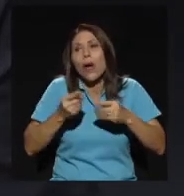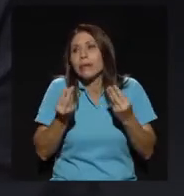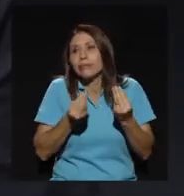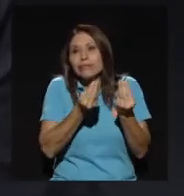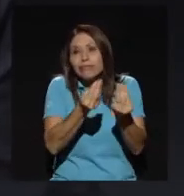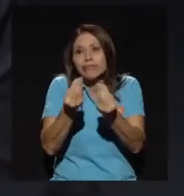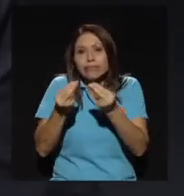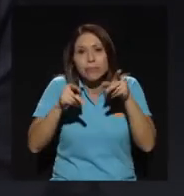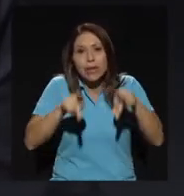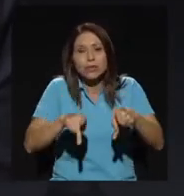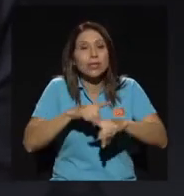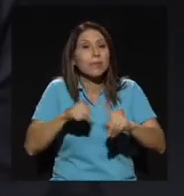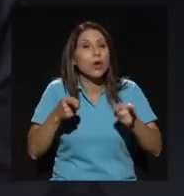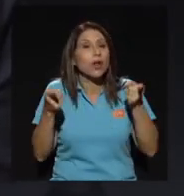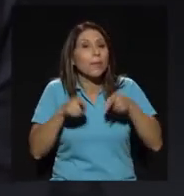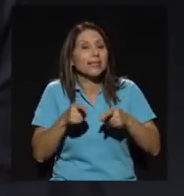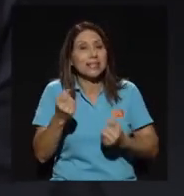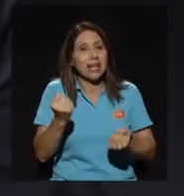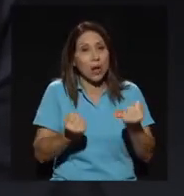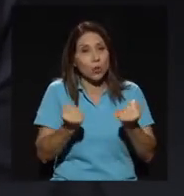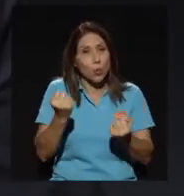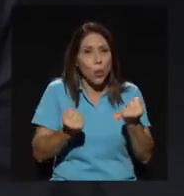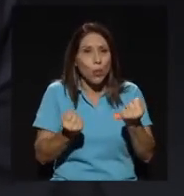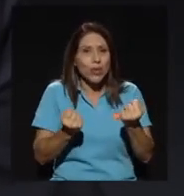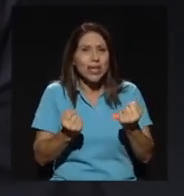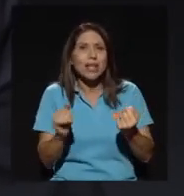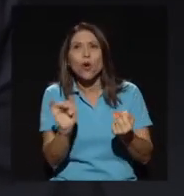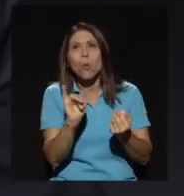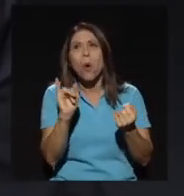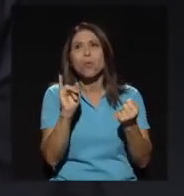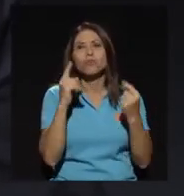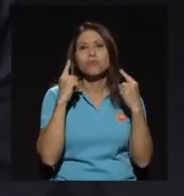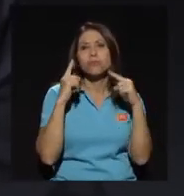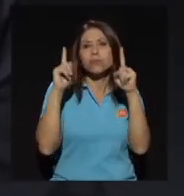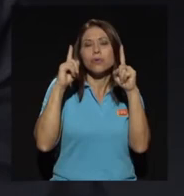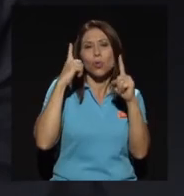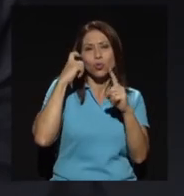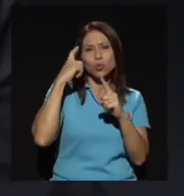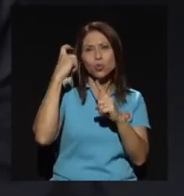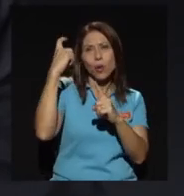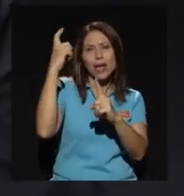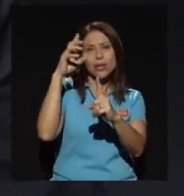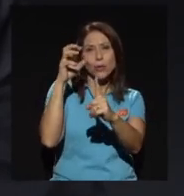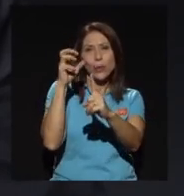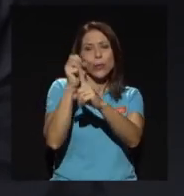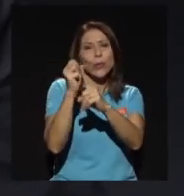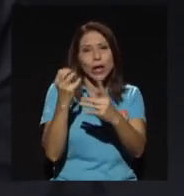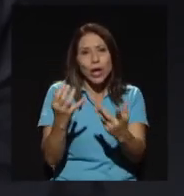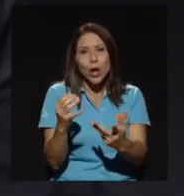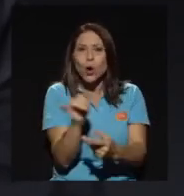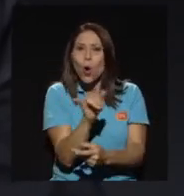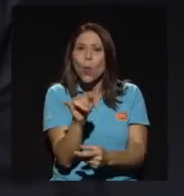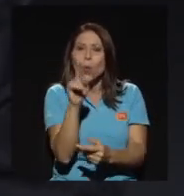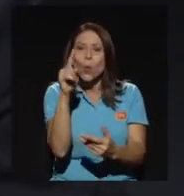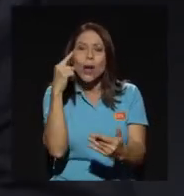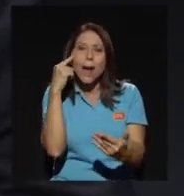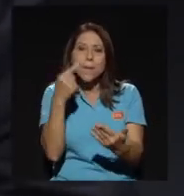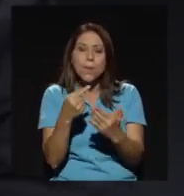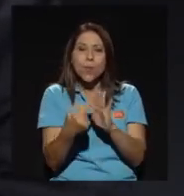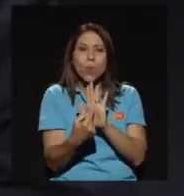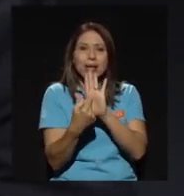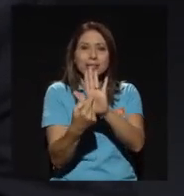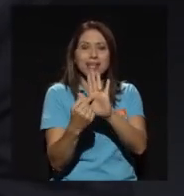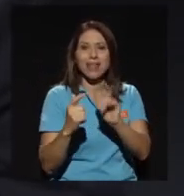es que el automóvil se convirtió como en un sueño como en un como le dijera en una muestra de